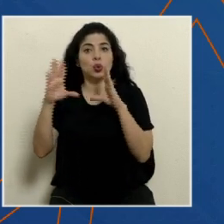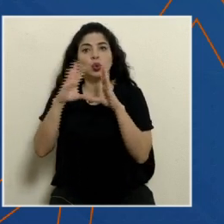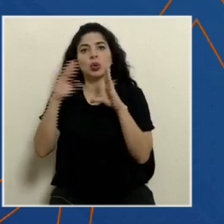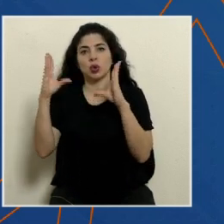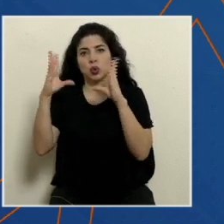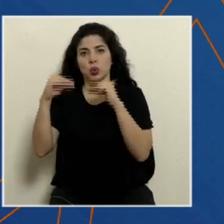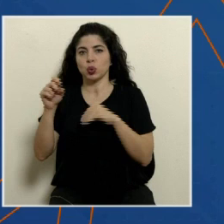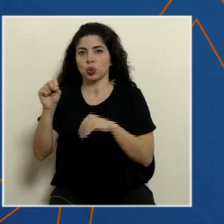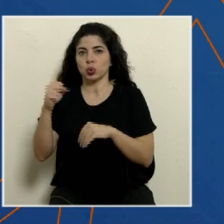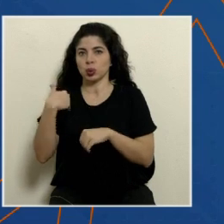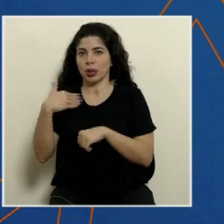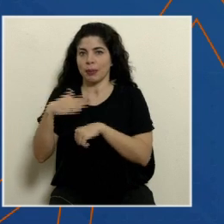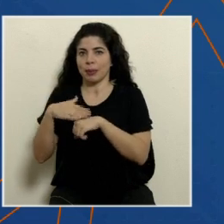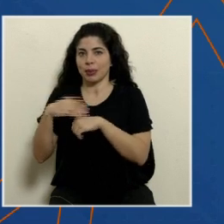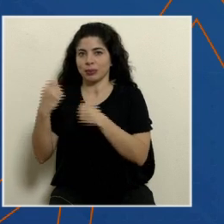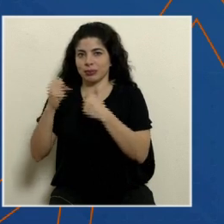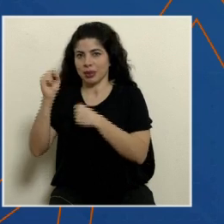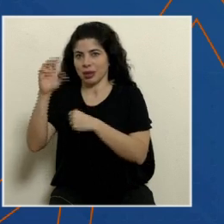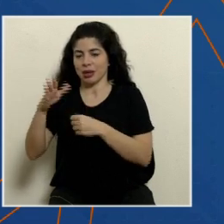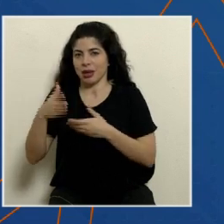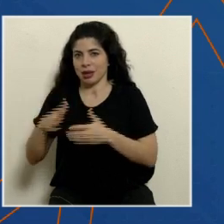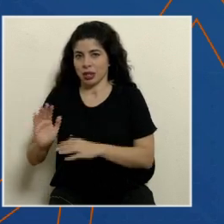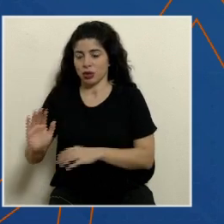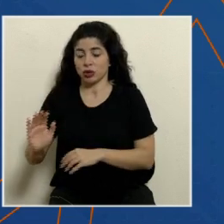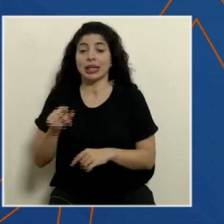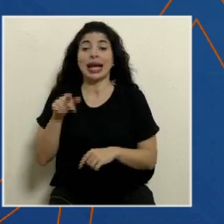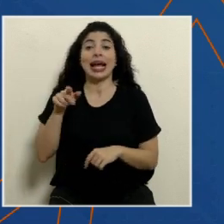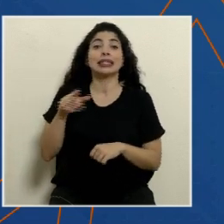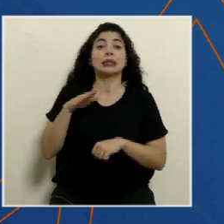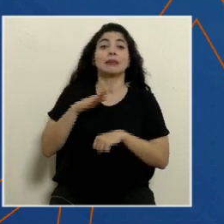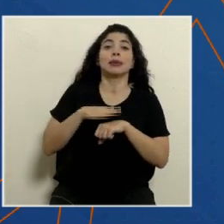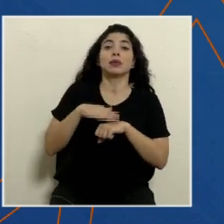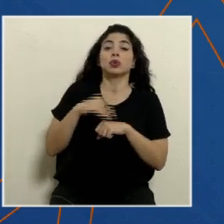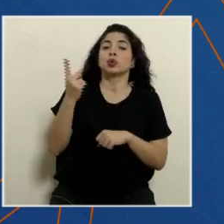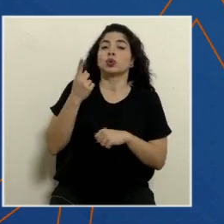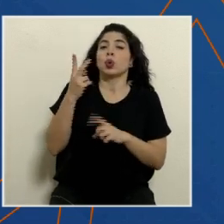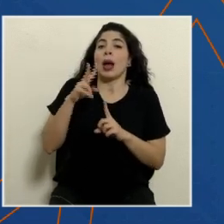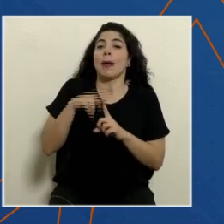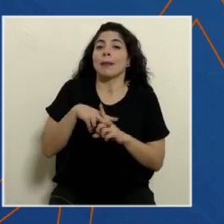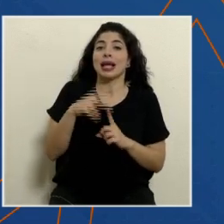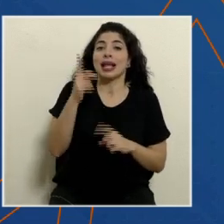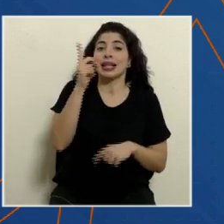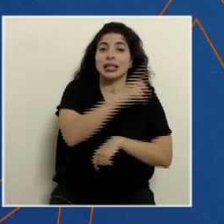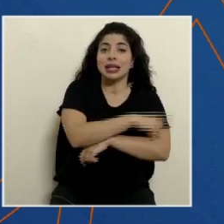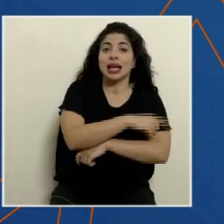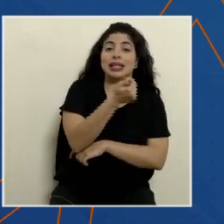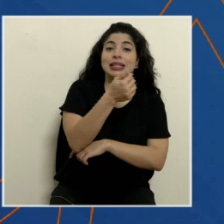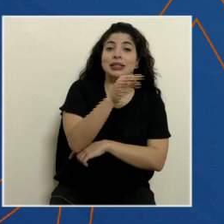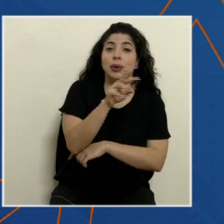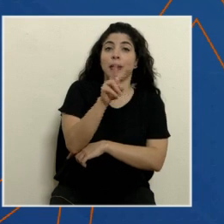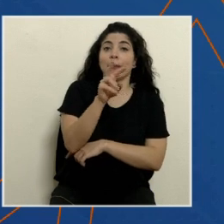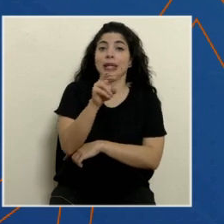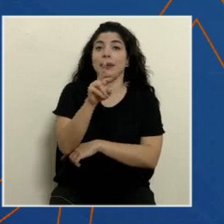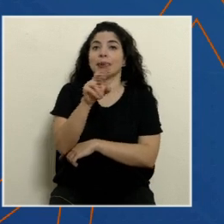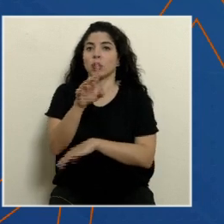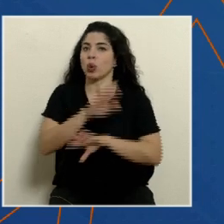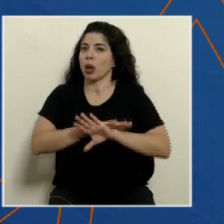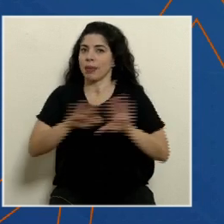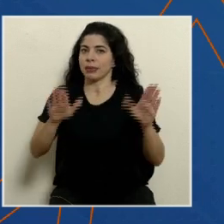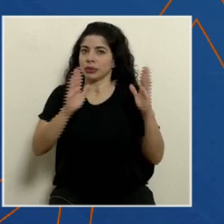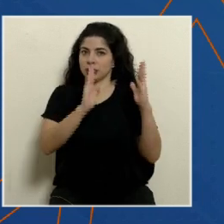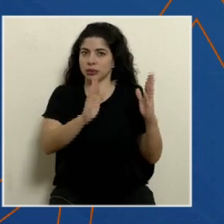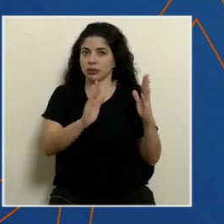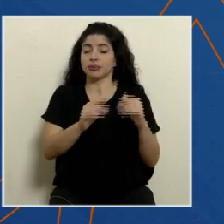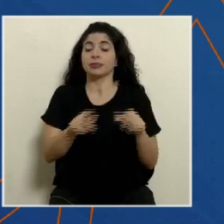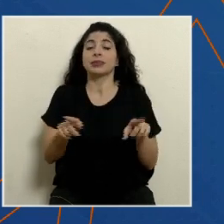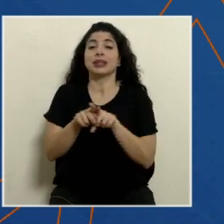nocturnos. Esta excepción aplicará únicamente por los días 19, 20 y 21 y, como mencioné,